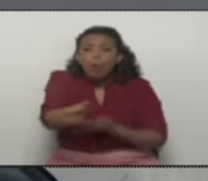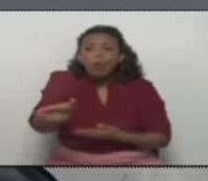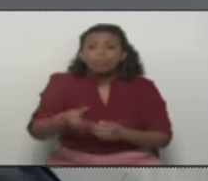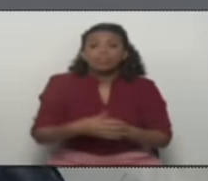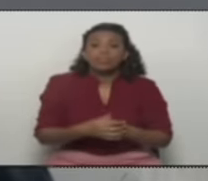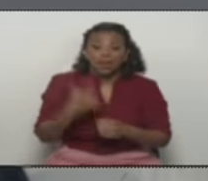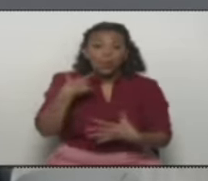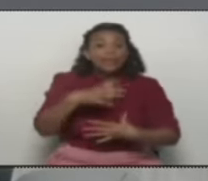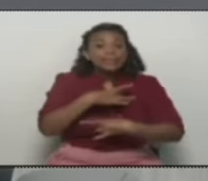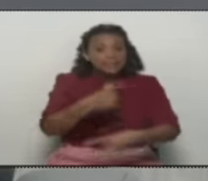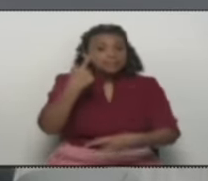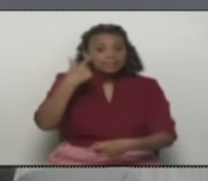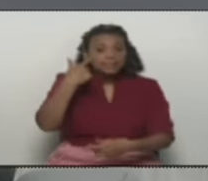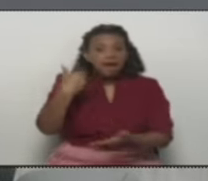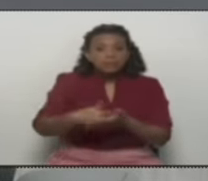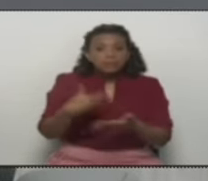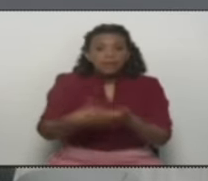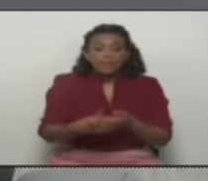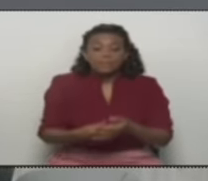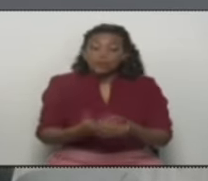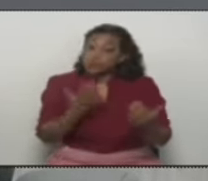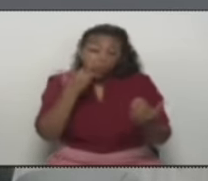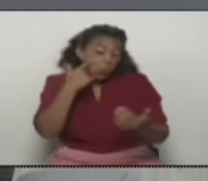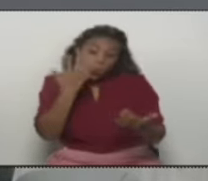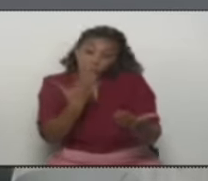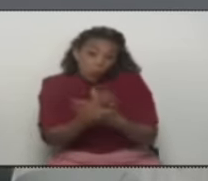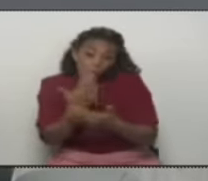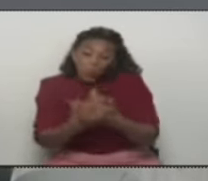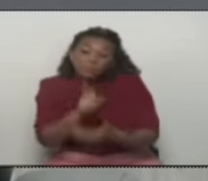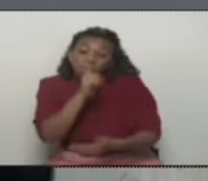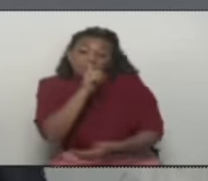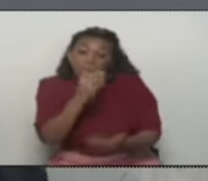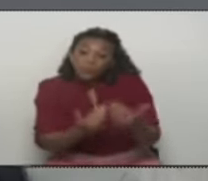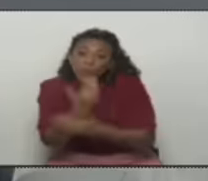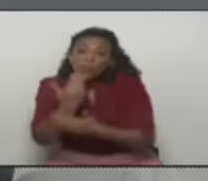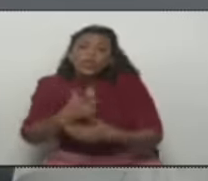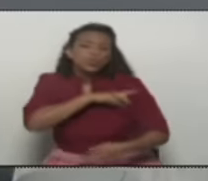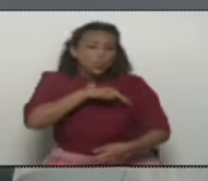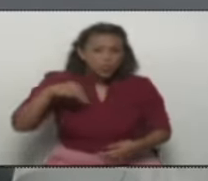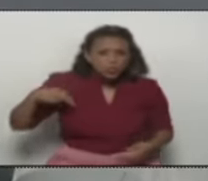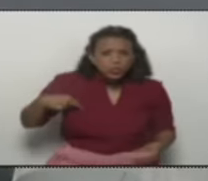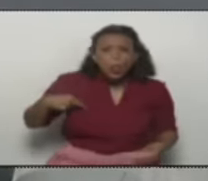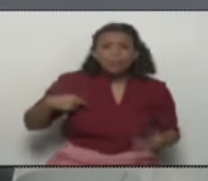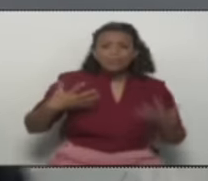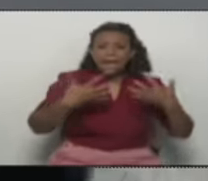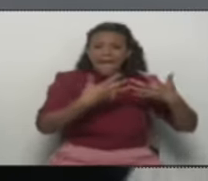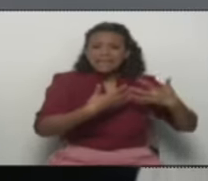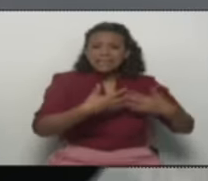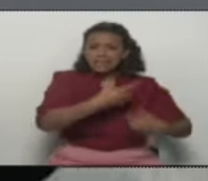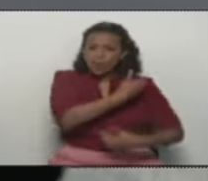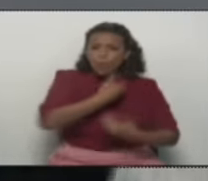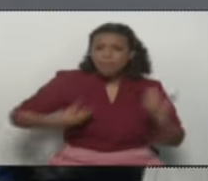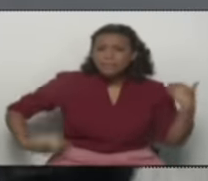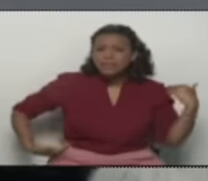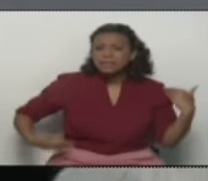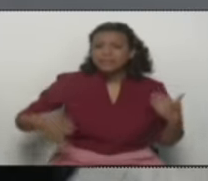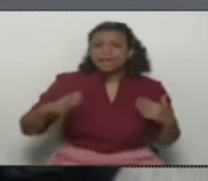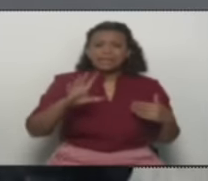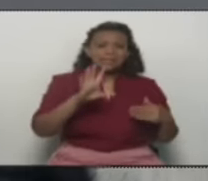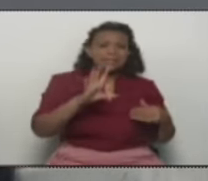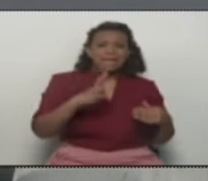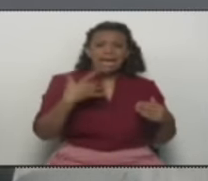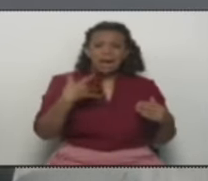Muy interesante. ¿Quién es el señor? Bueno, es un seudónimo. Pero él dice, nosotros desde México, dice un chileno que supuestamente es un héroe de